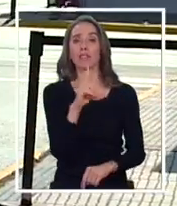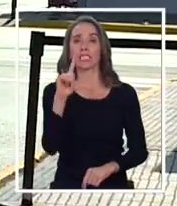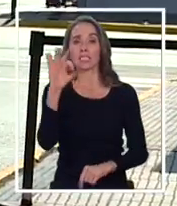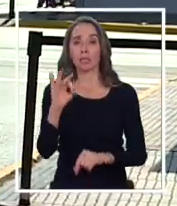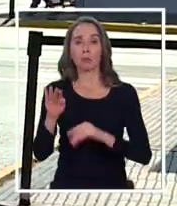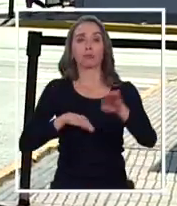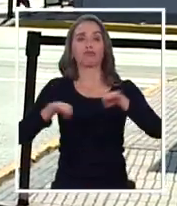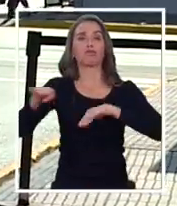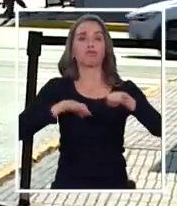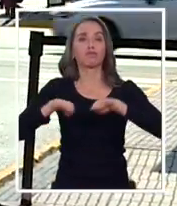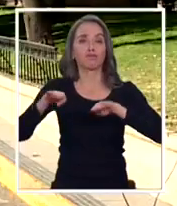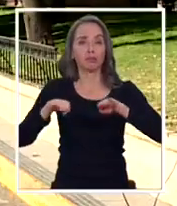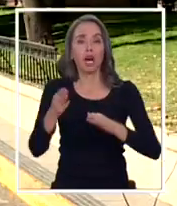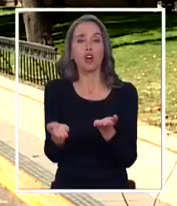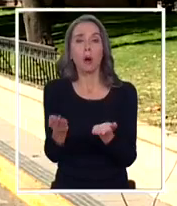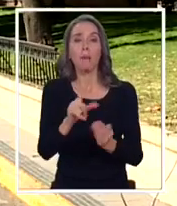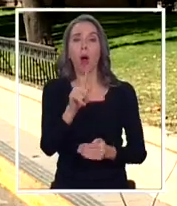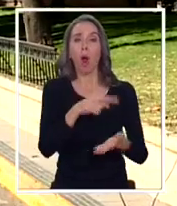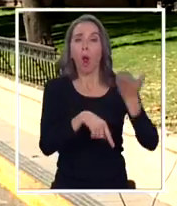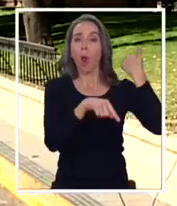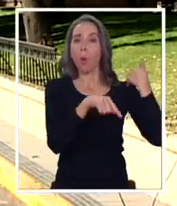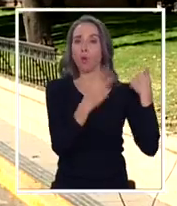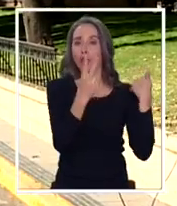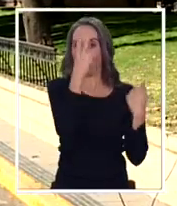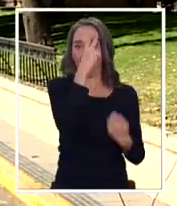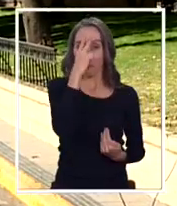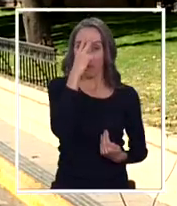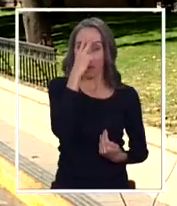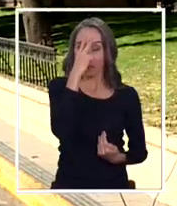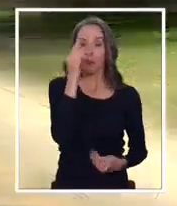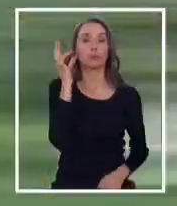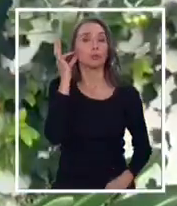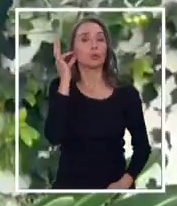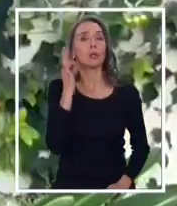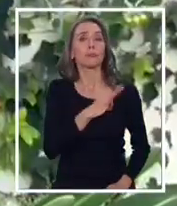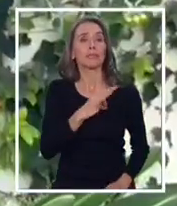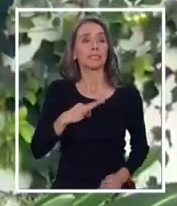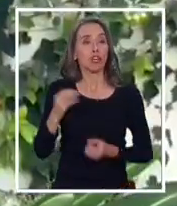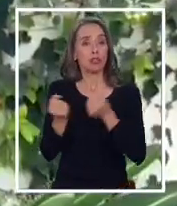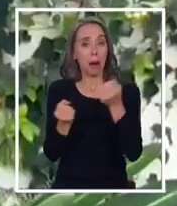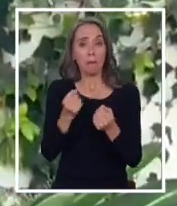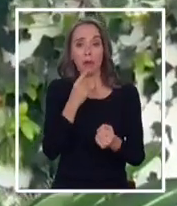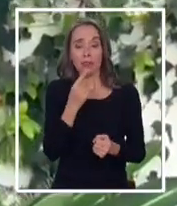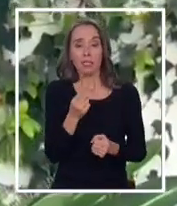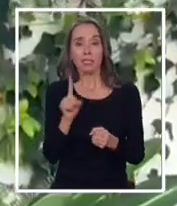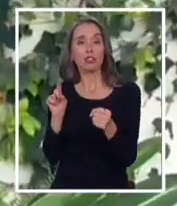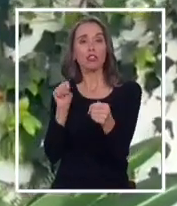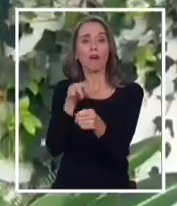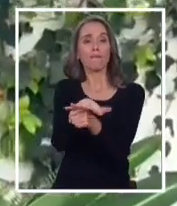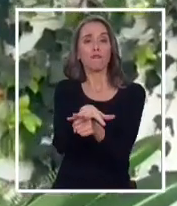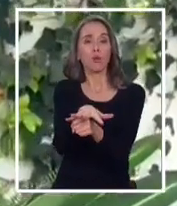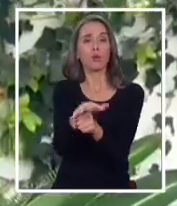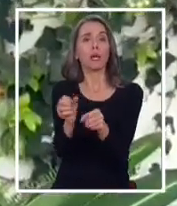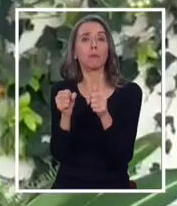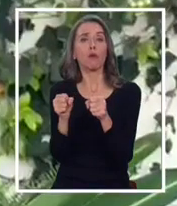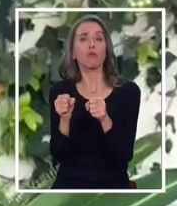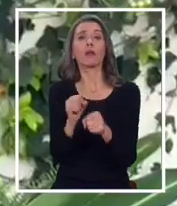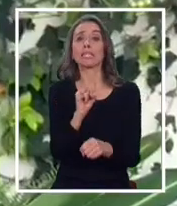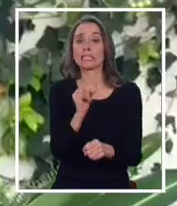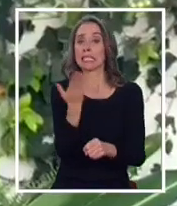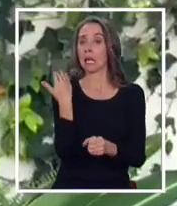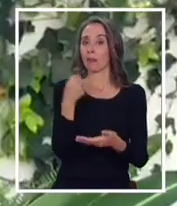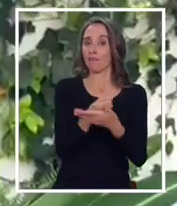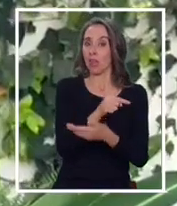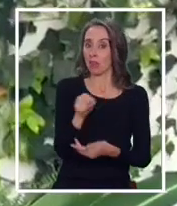en comparación con el lunes 2 de marzo vemos que el efecto no es tan fuerte como lo que observamos el fin de semana